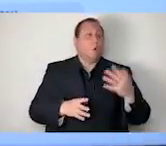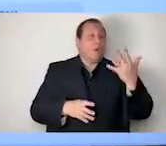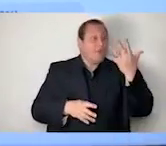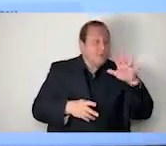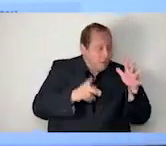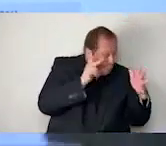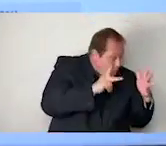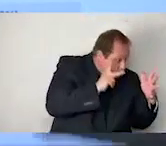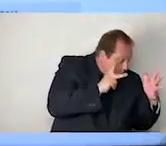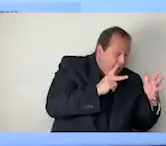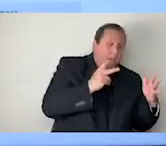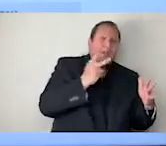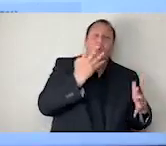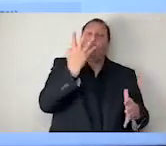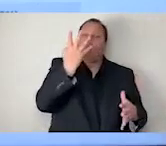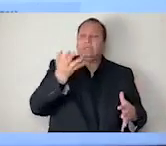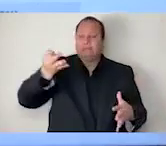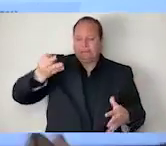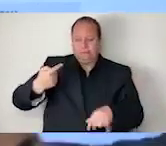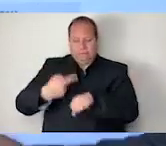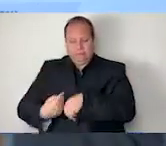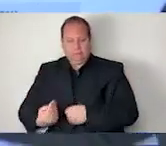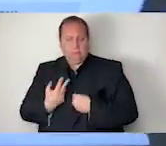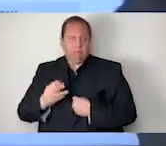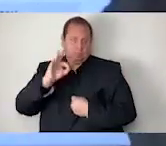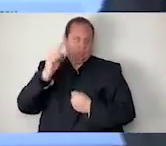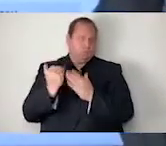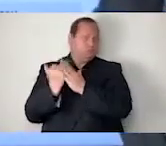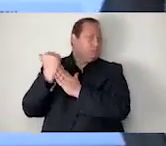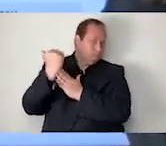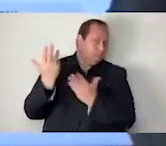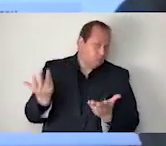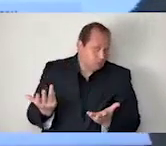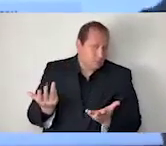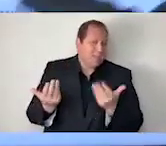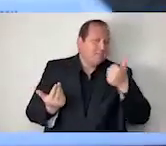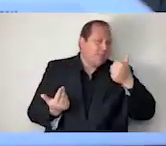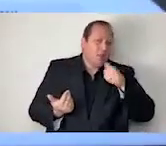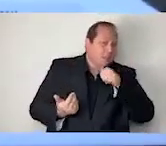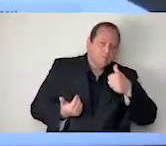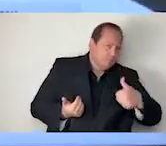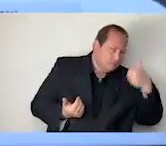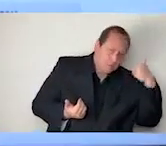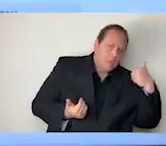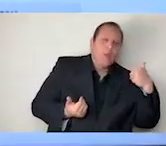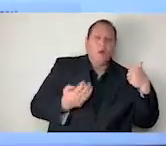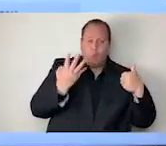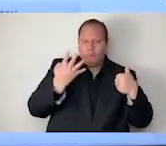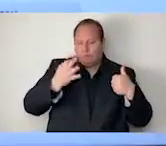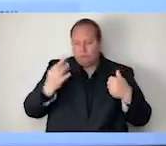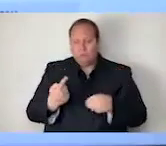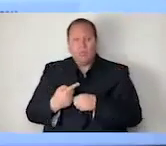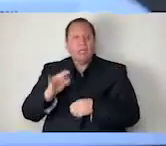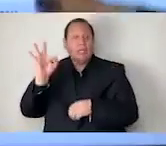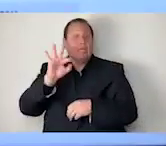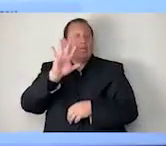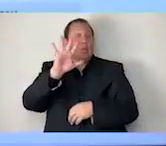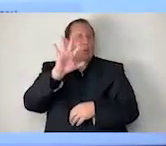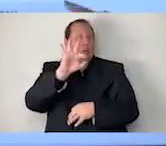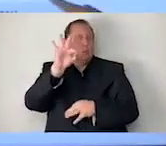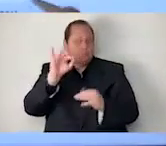década si llegamos al 50 por ciento es una de cada dos defunciones 17 de los sospechosos éste